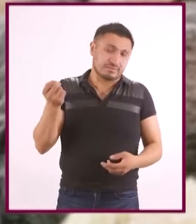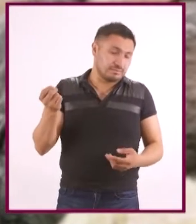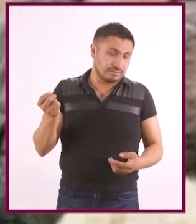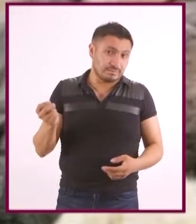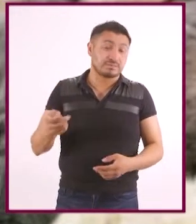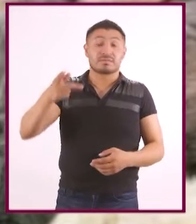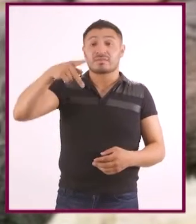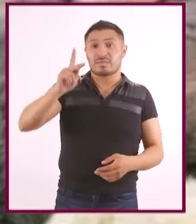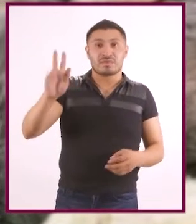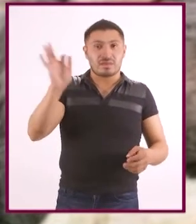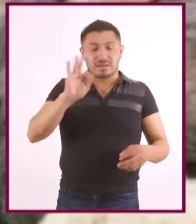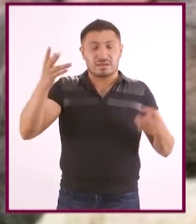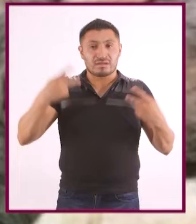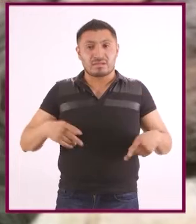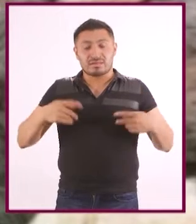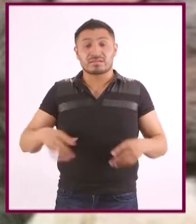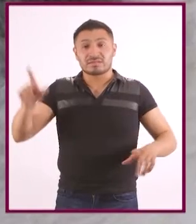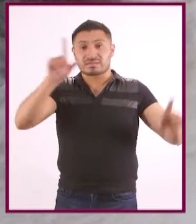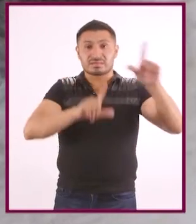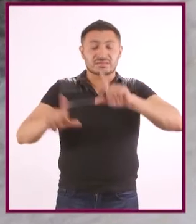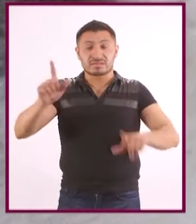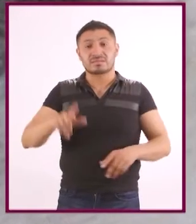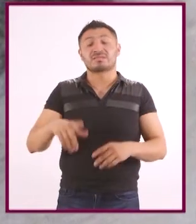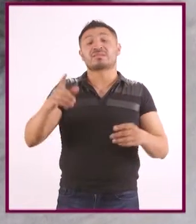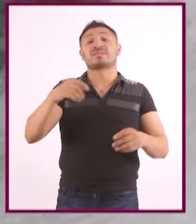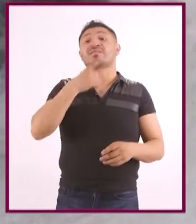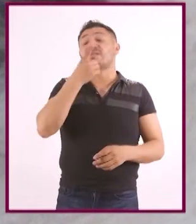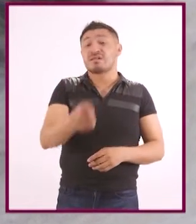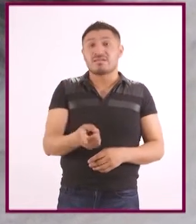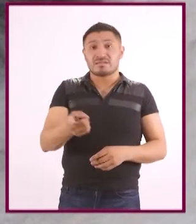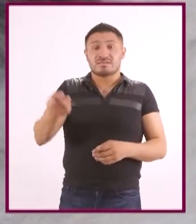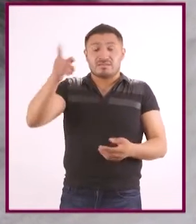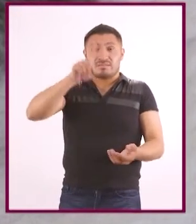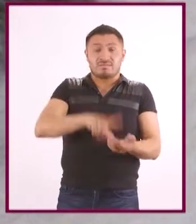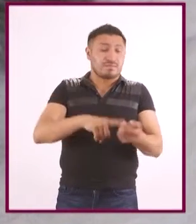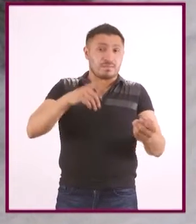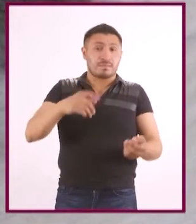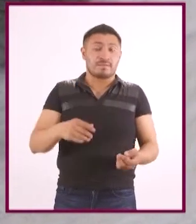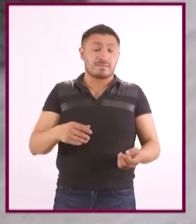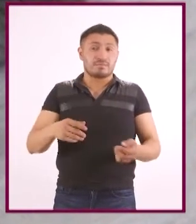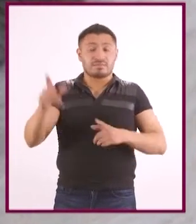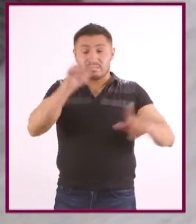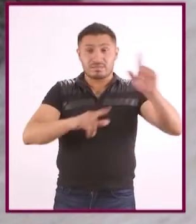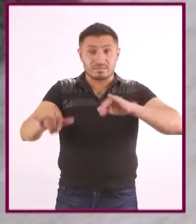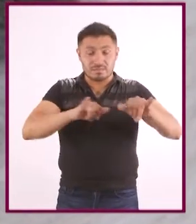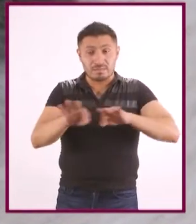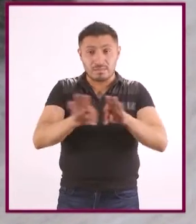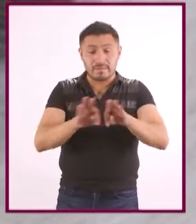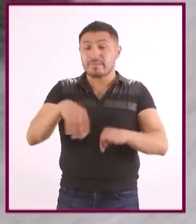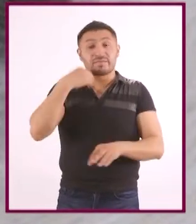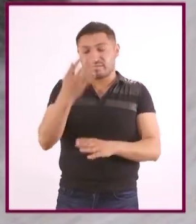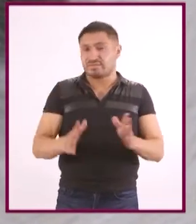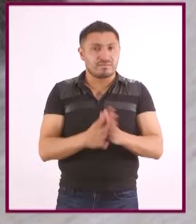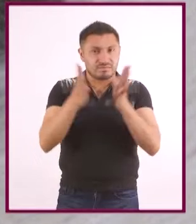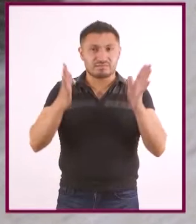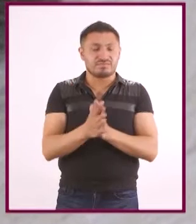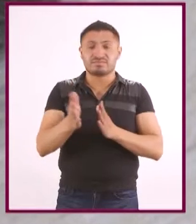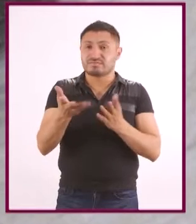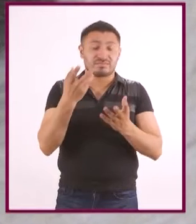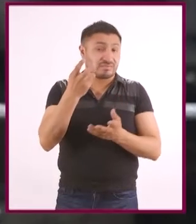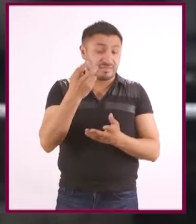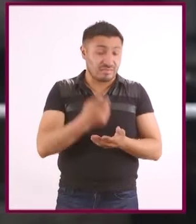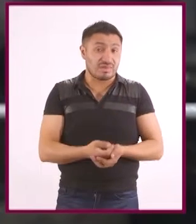embargo, si una persona que labora en un laboratorio expresa su negativa a participar en esta actividad por su convicción moral de no dañar a